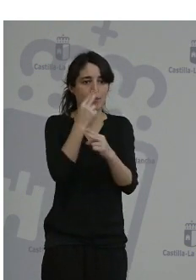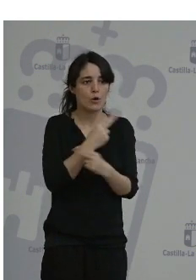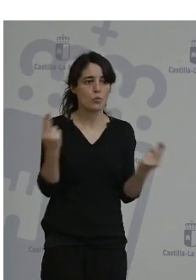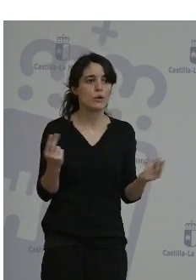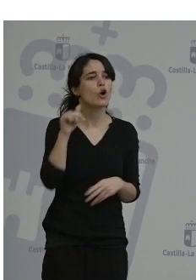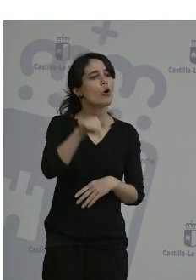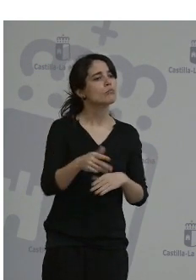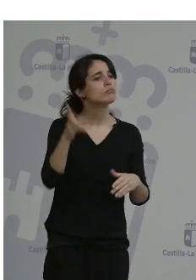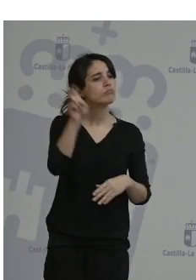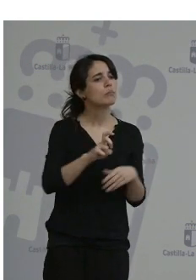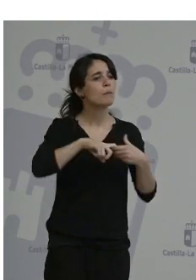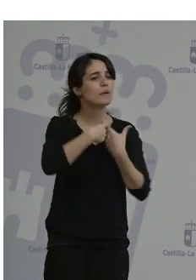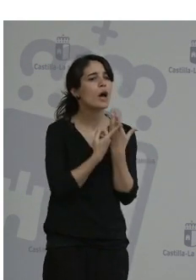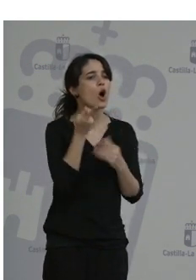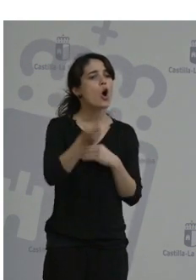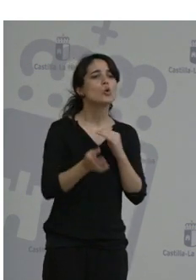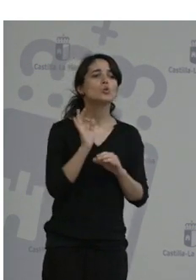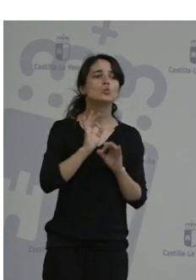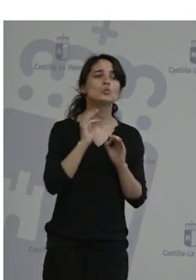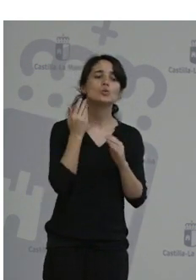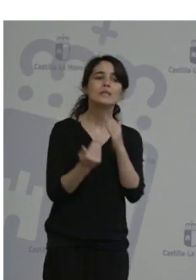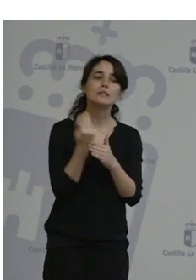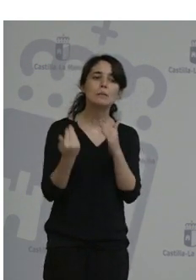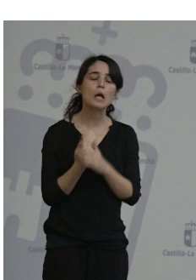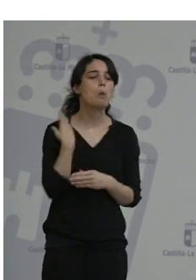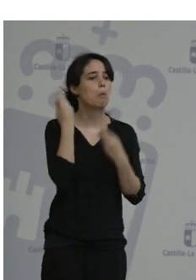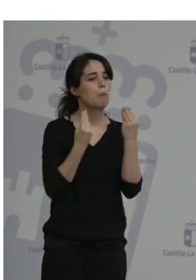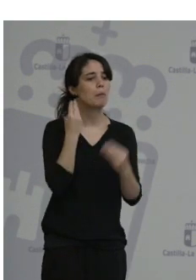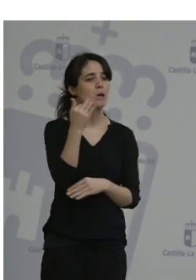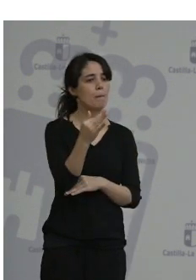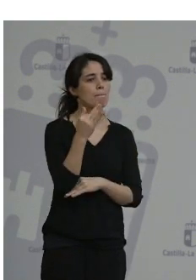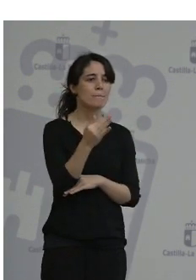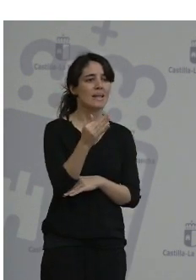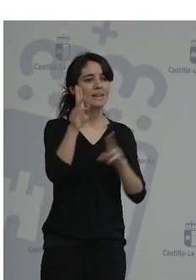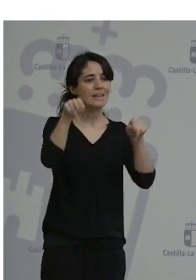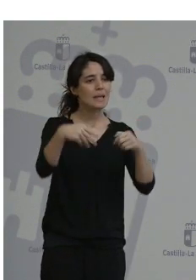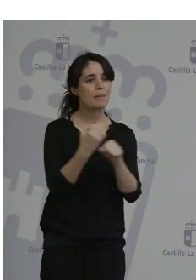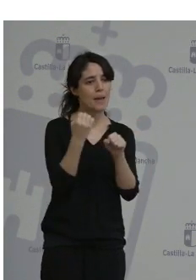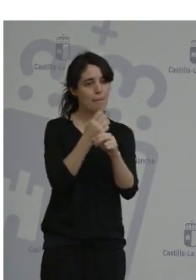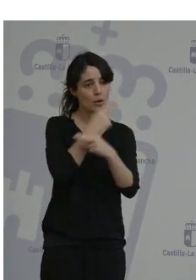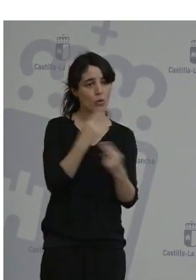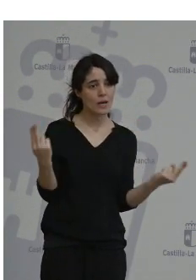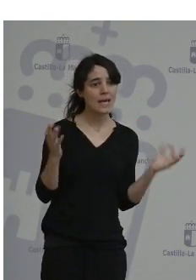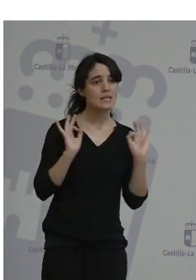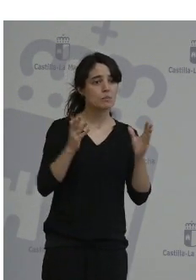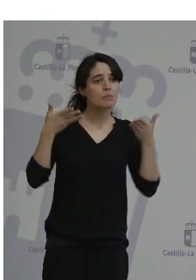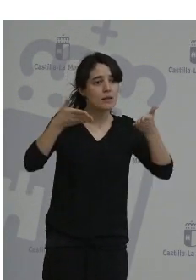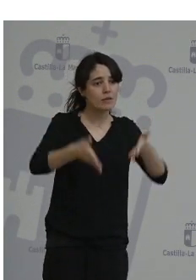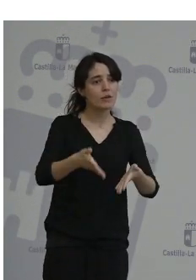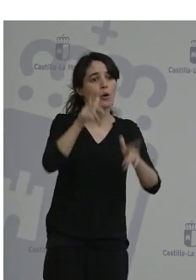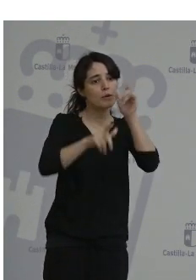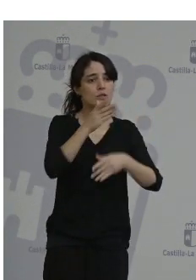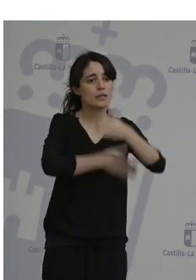a un seminario técnico y seguro que va a ser muy positivo sobre el empleo público para personas con discapacidad intelectual,